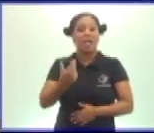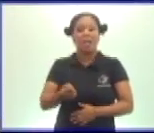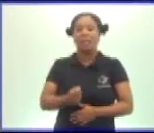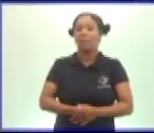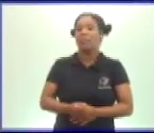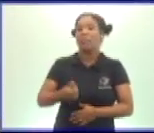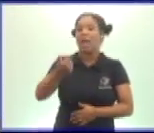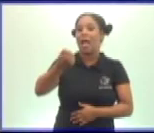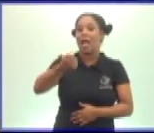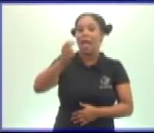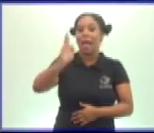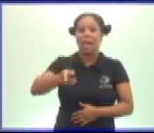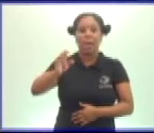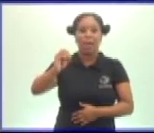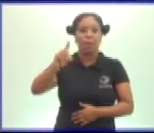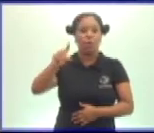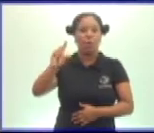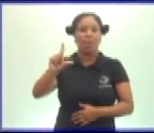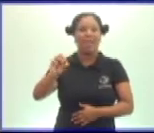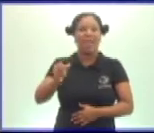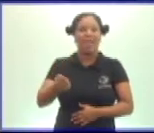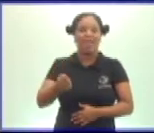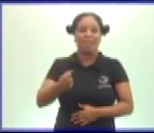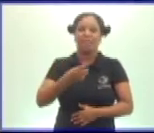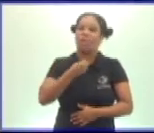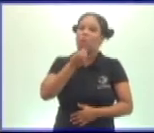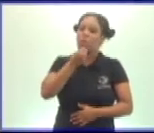posibilidad de disolverse en el agua.